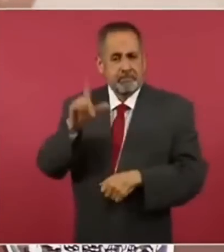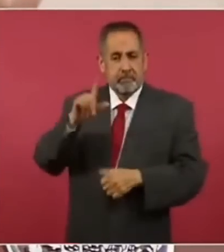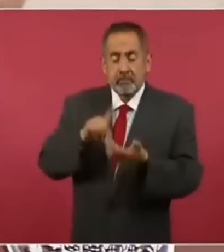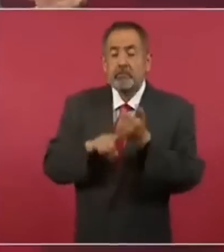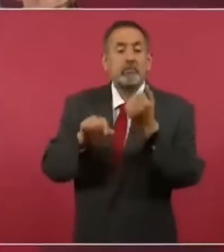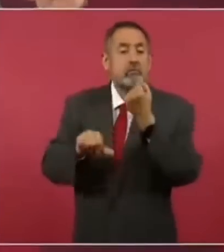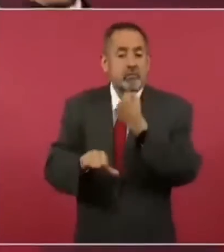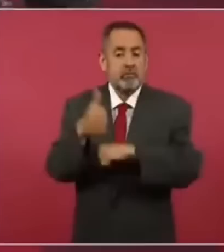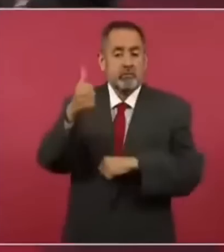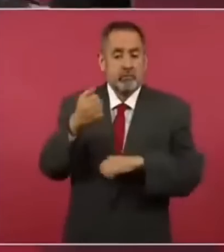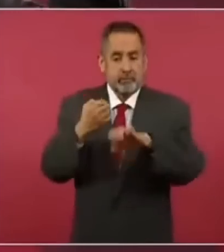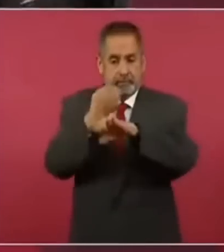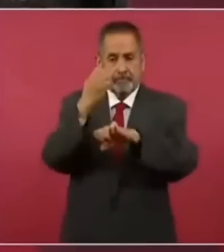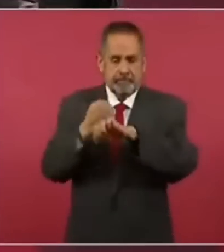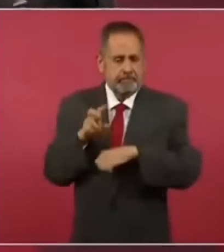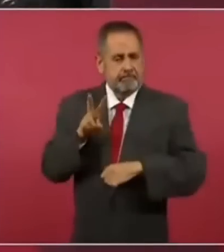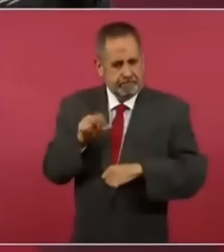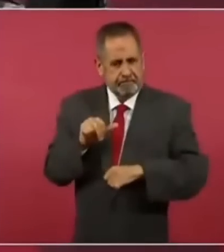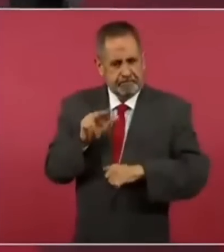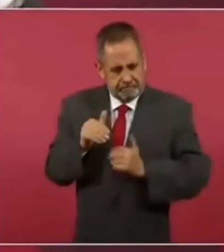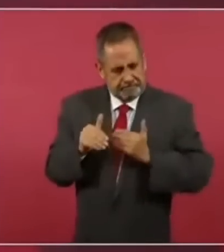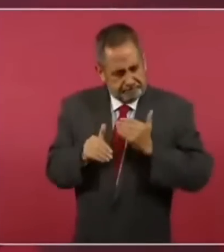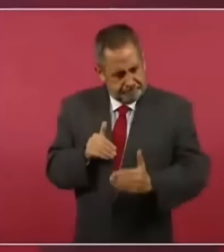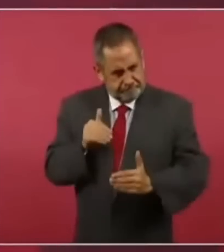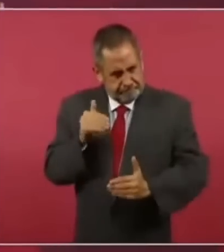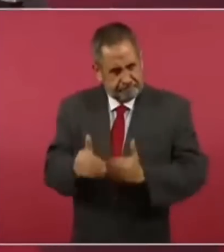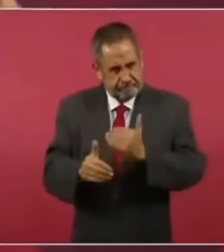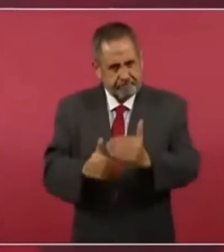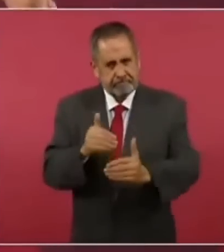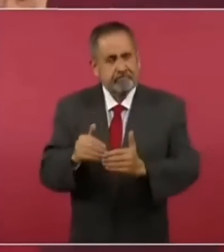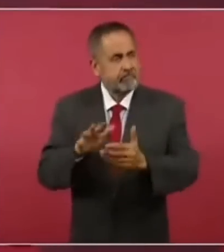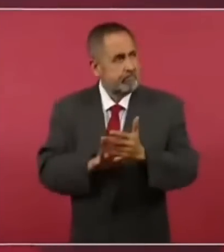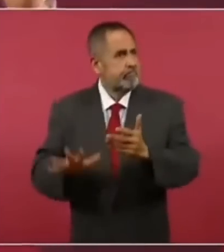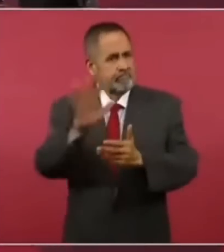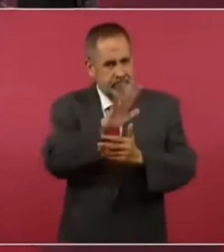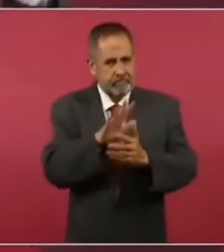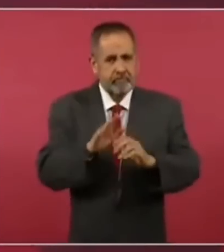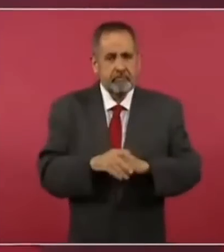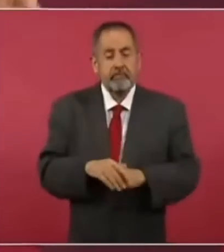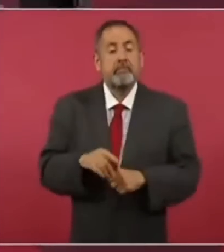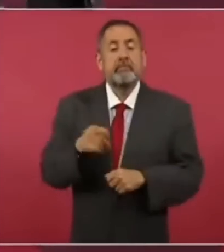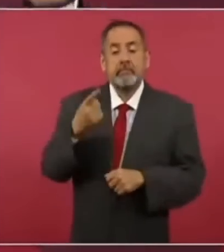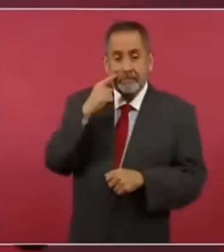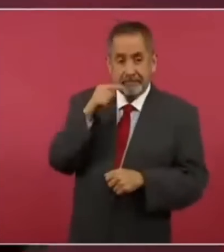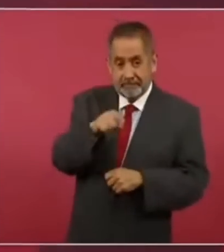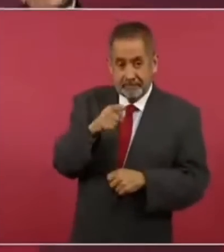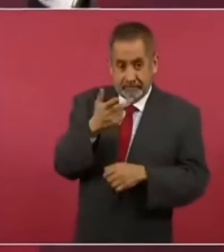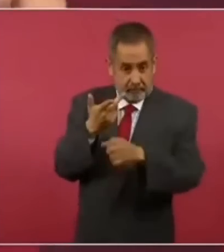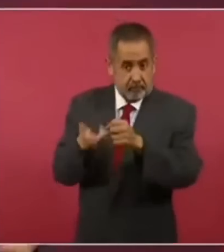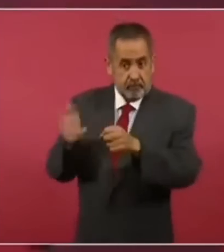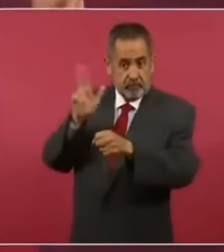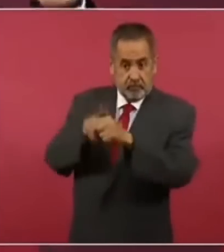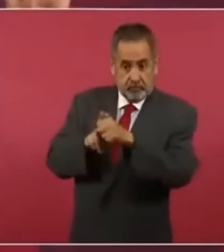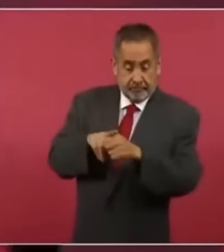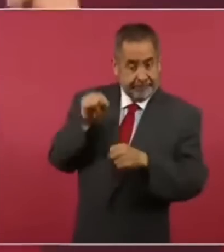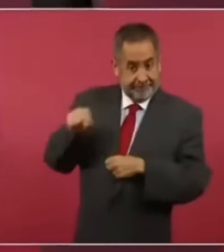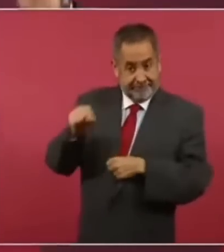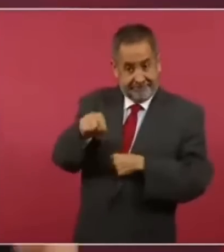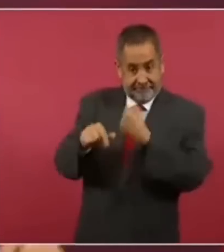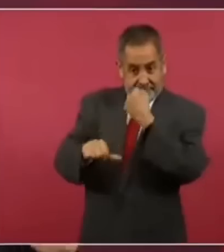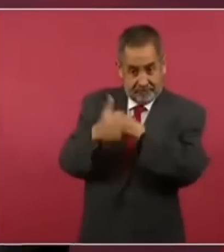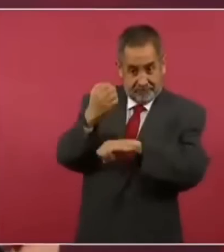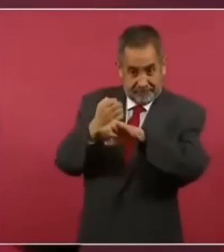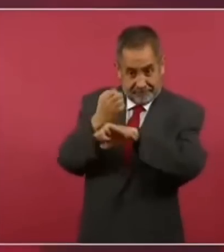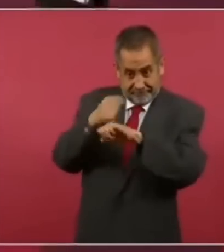11 estados. Ahí vamos, poco a poco. Y ya quitamos en todos los hospitales de esos